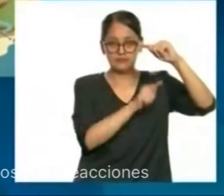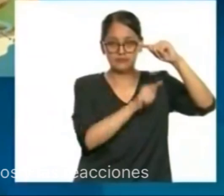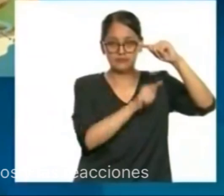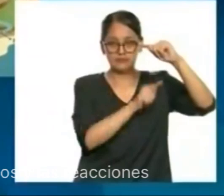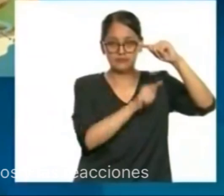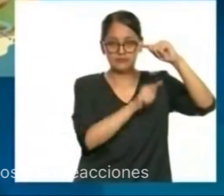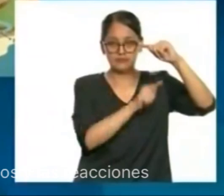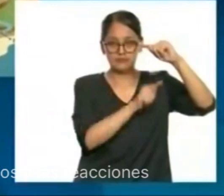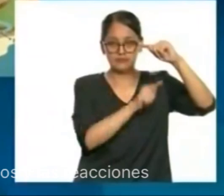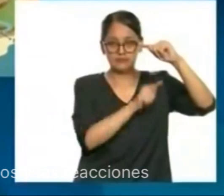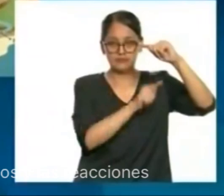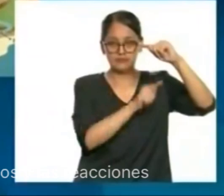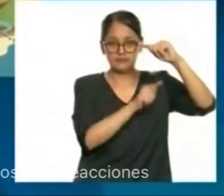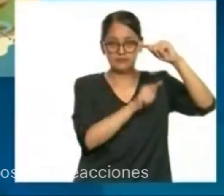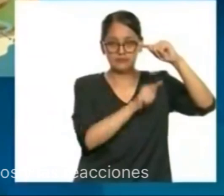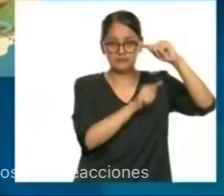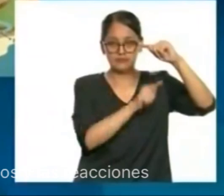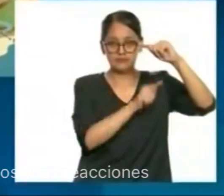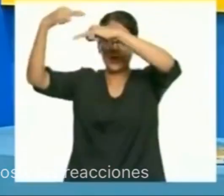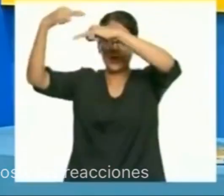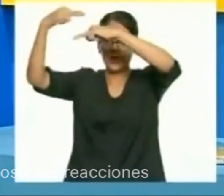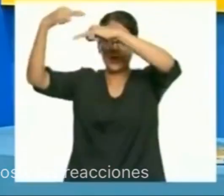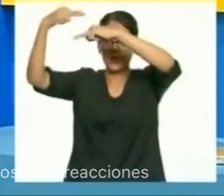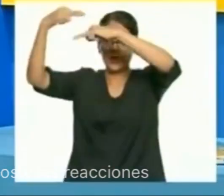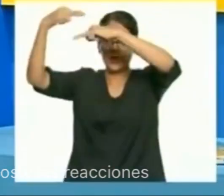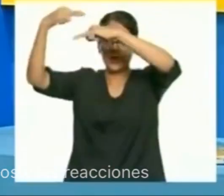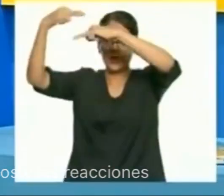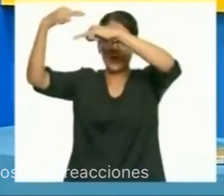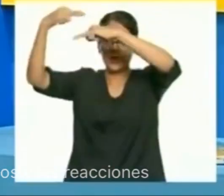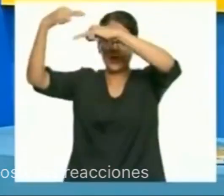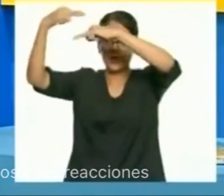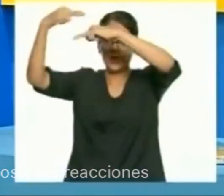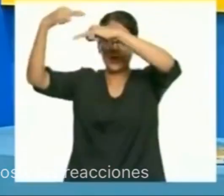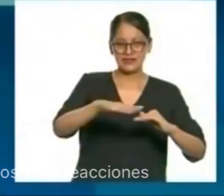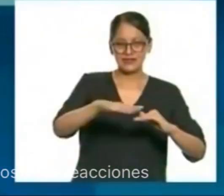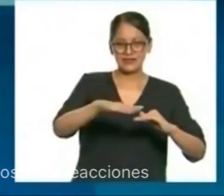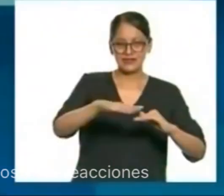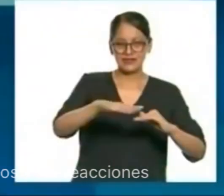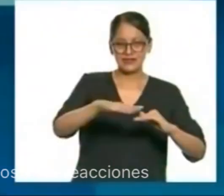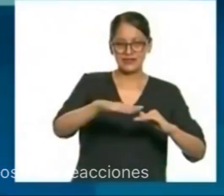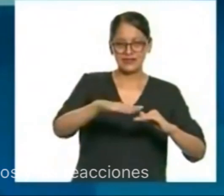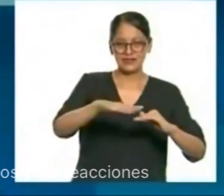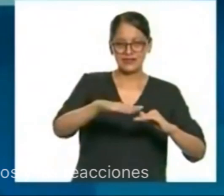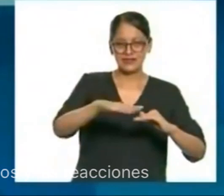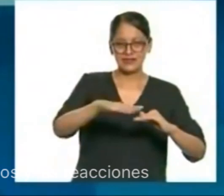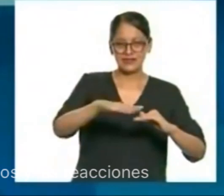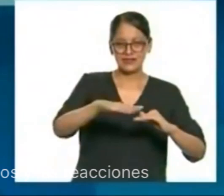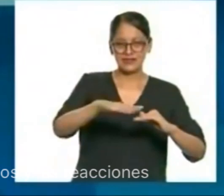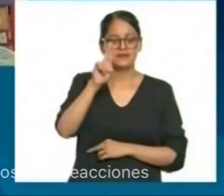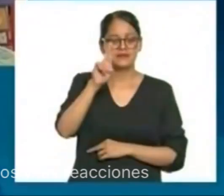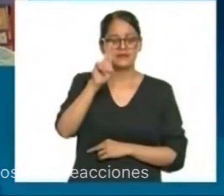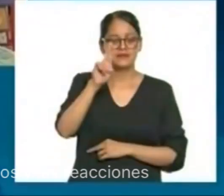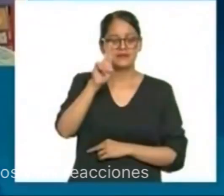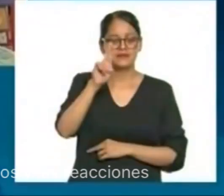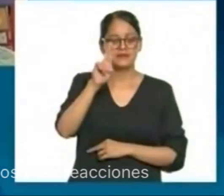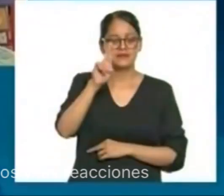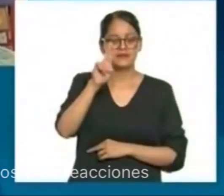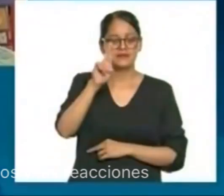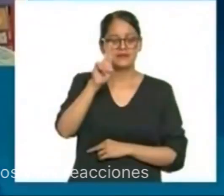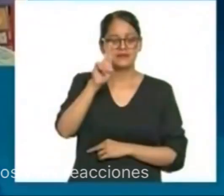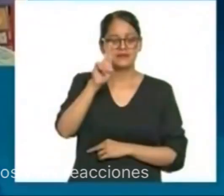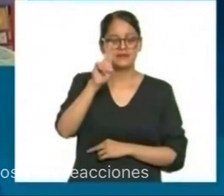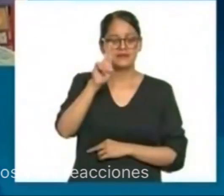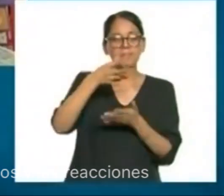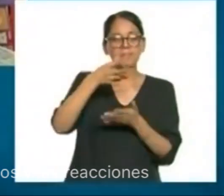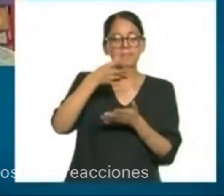nieve. Una parte de la lluvia se cae infiltrada en el suelo, por lo que se restablecen los mantos acuíferos. Todos los experimentos debes hacerlos